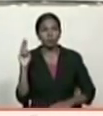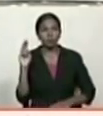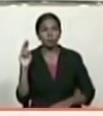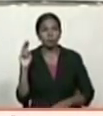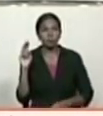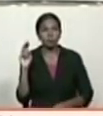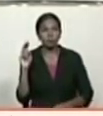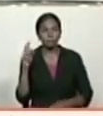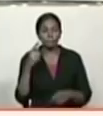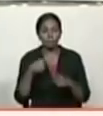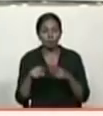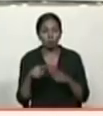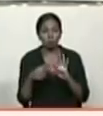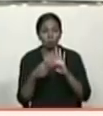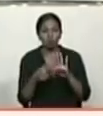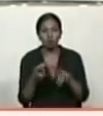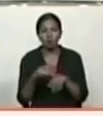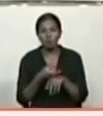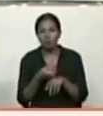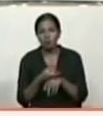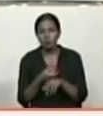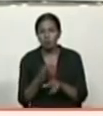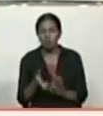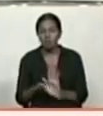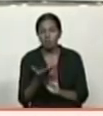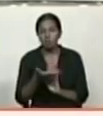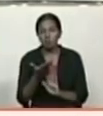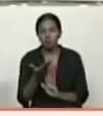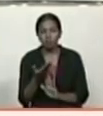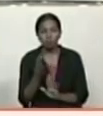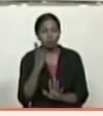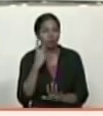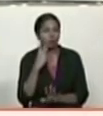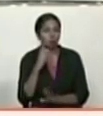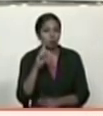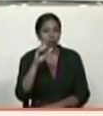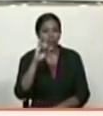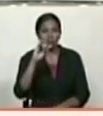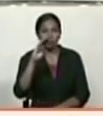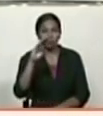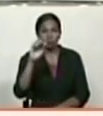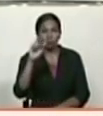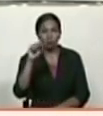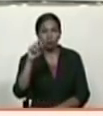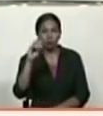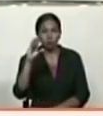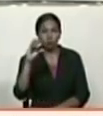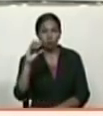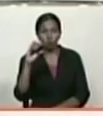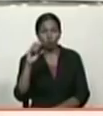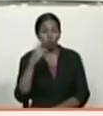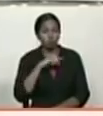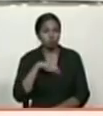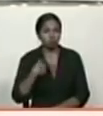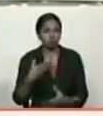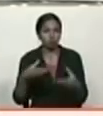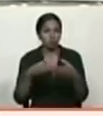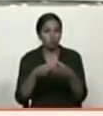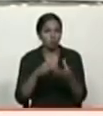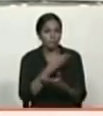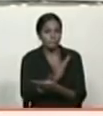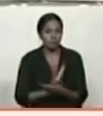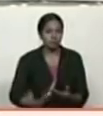lo gubernamental, sobre todo. En el Líbano nos reunimos con su presidente, ya están viendo las imágenes,